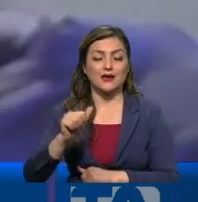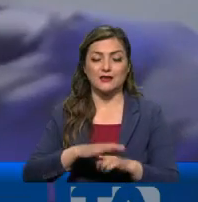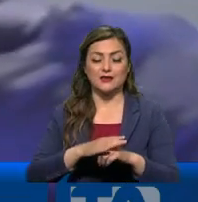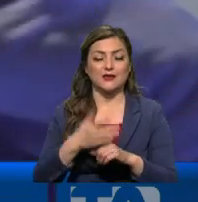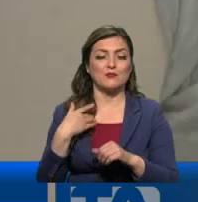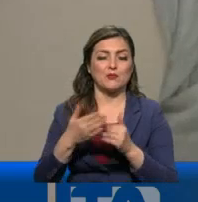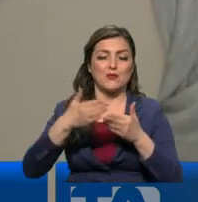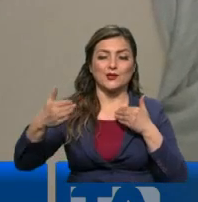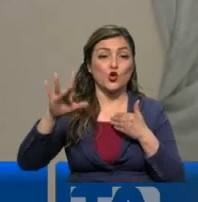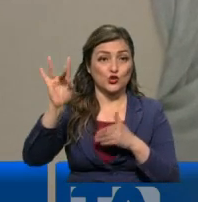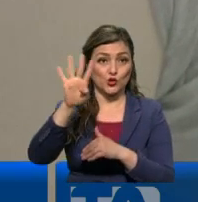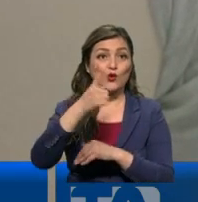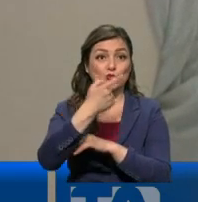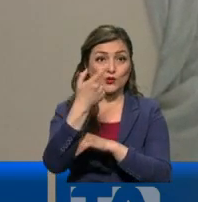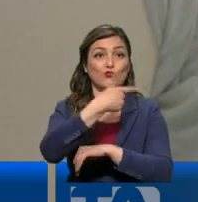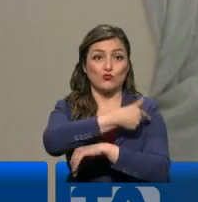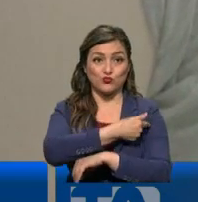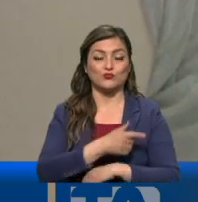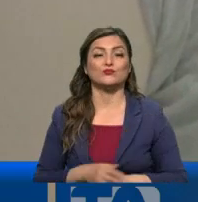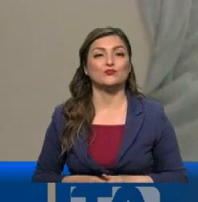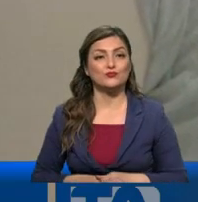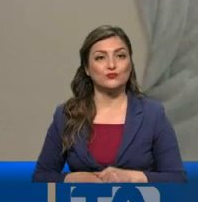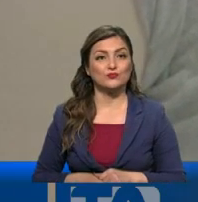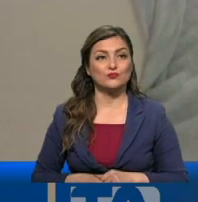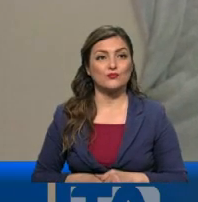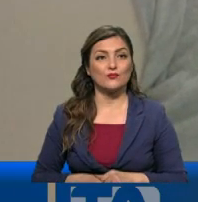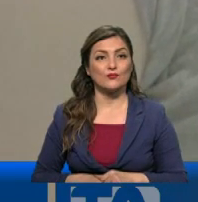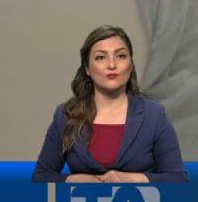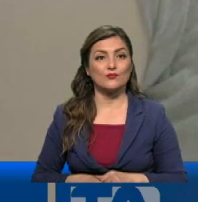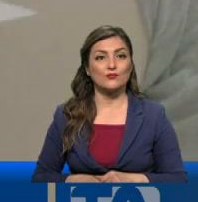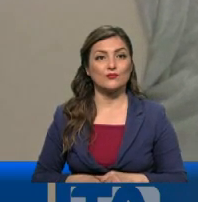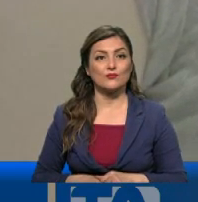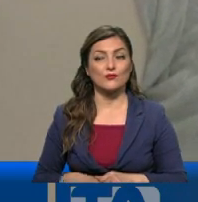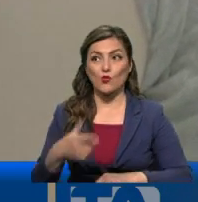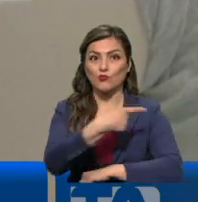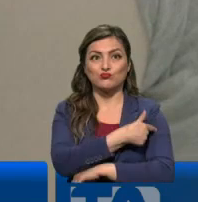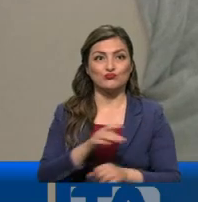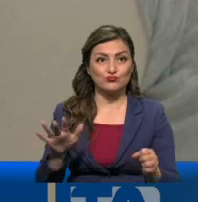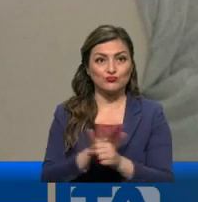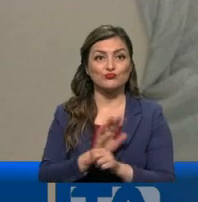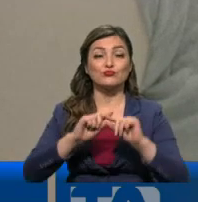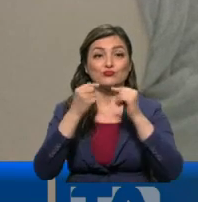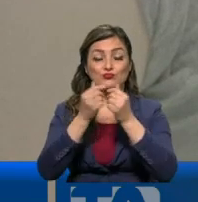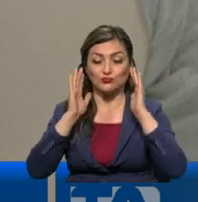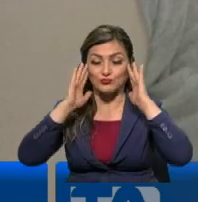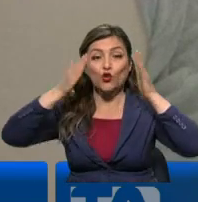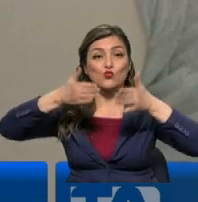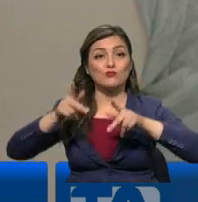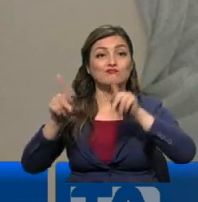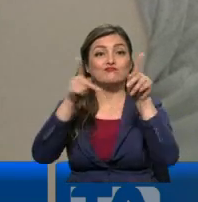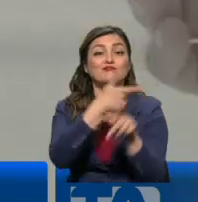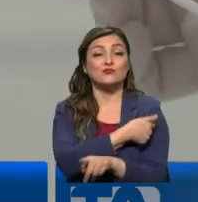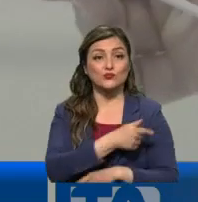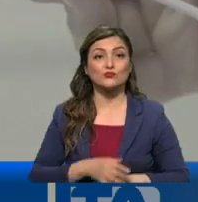con el intervalo de 84 días después de la primera dosis. Y una vez cumplida la inmunización al grupo objetivo del plan de